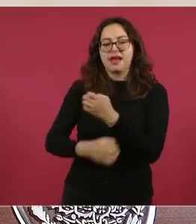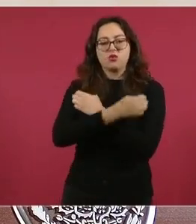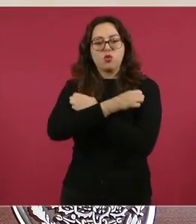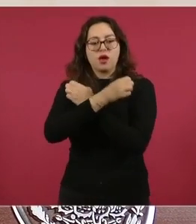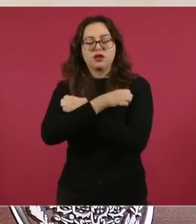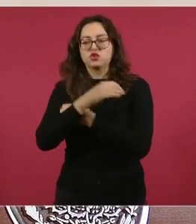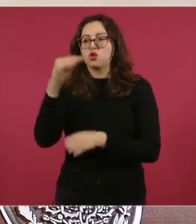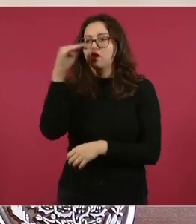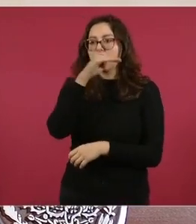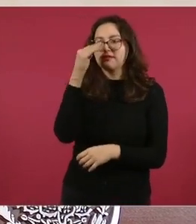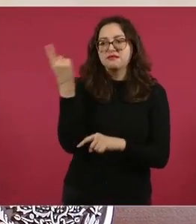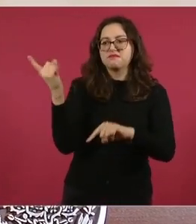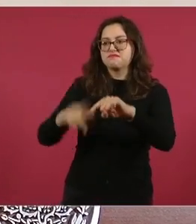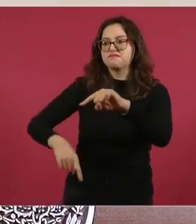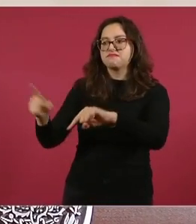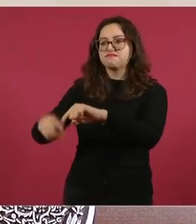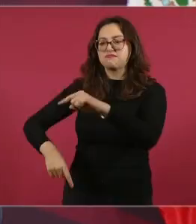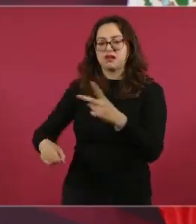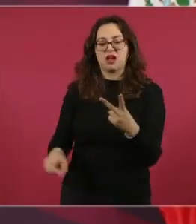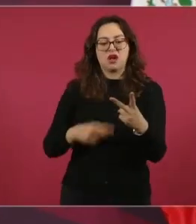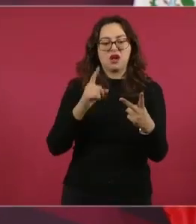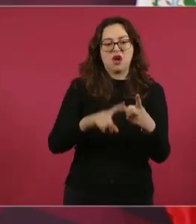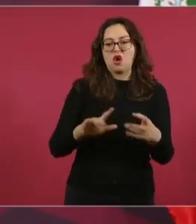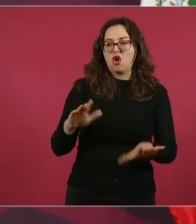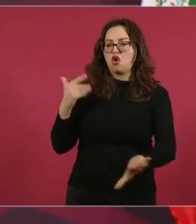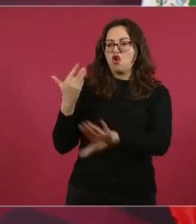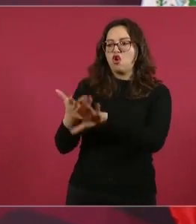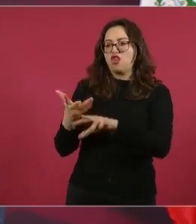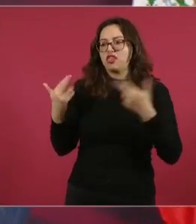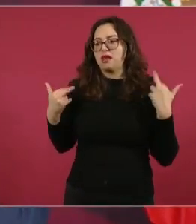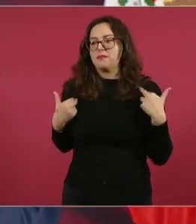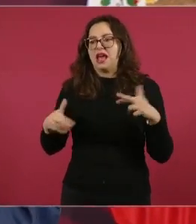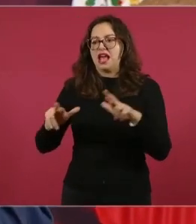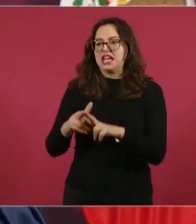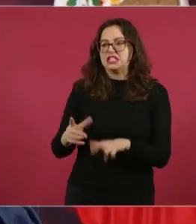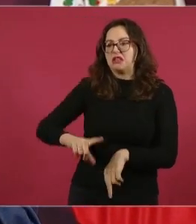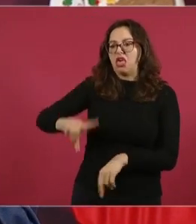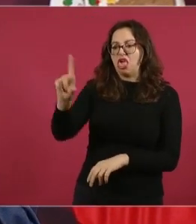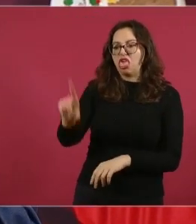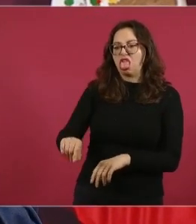el que encabezó todo un movimiento en contra de los maestros,